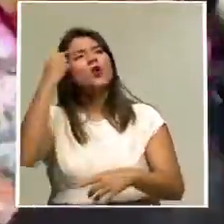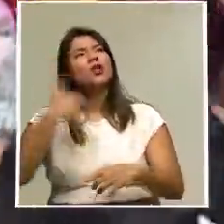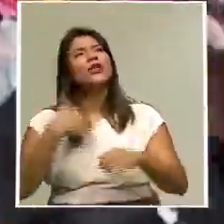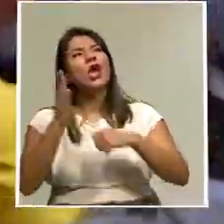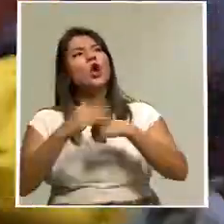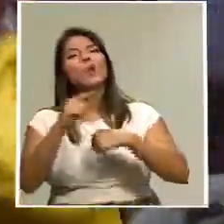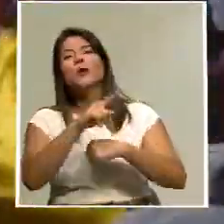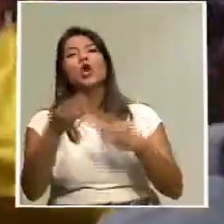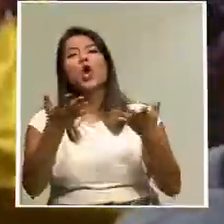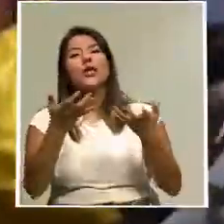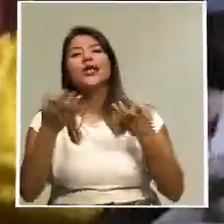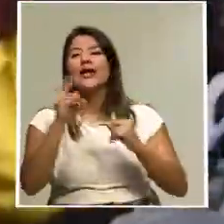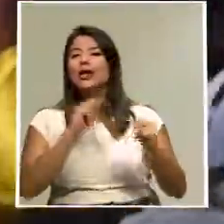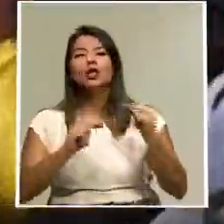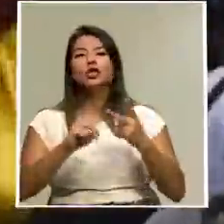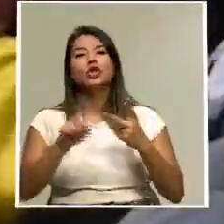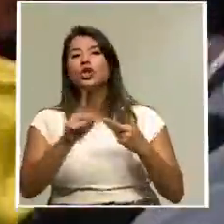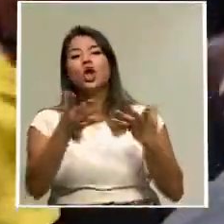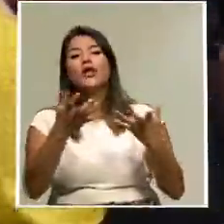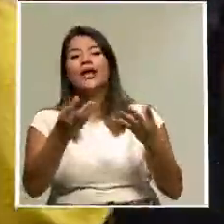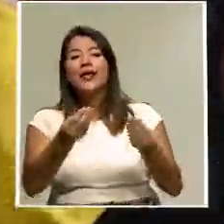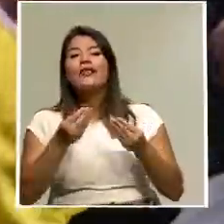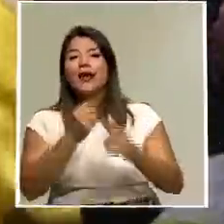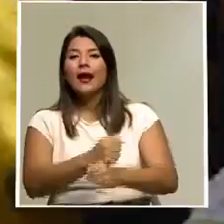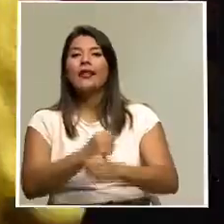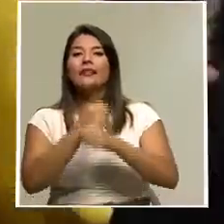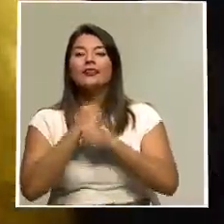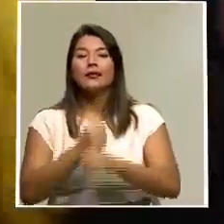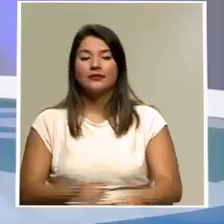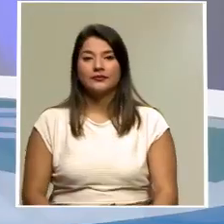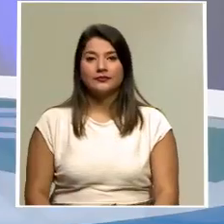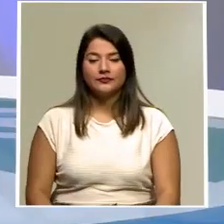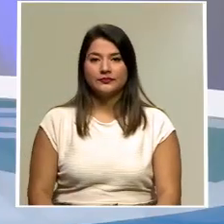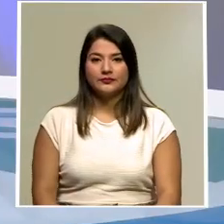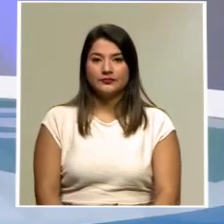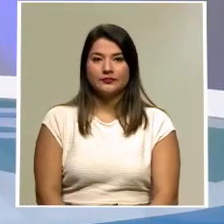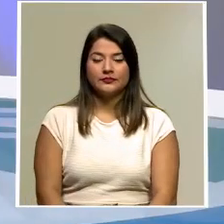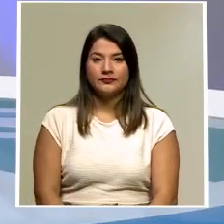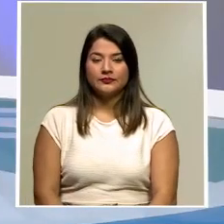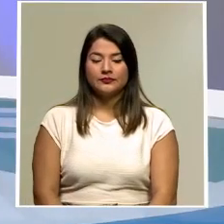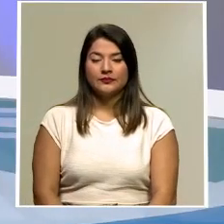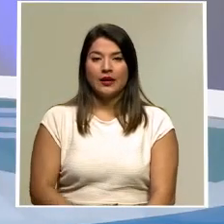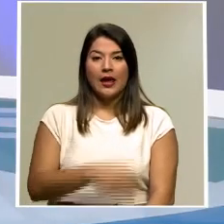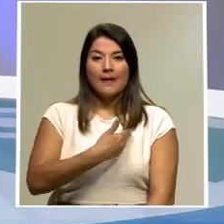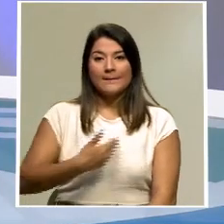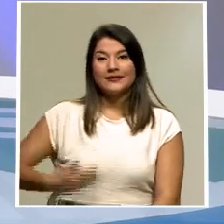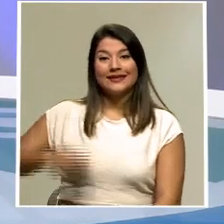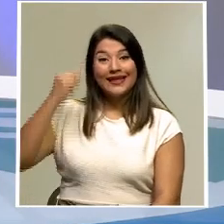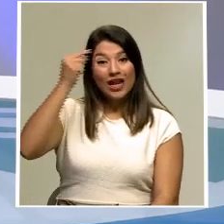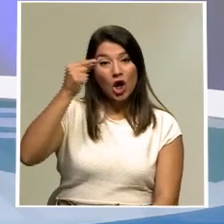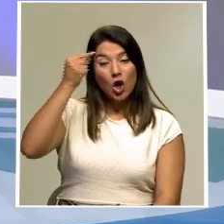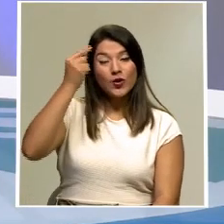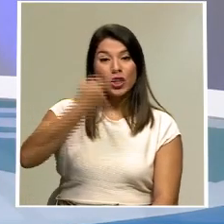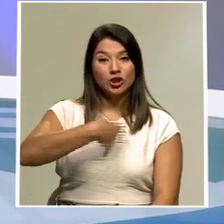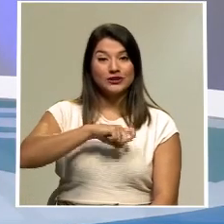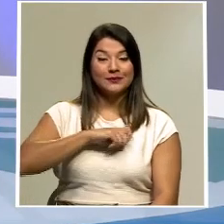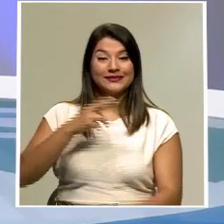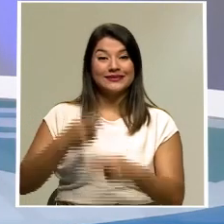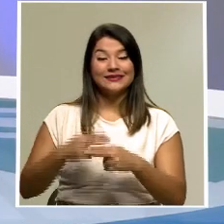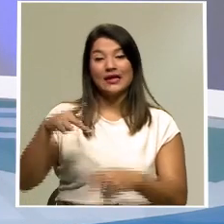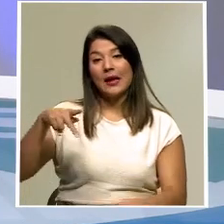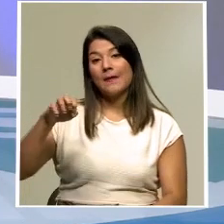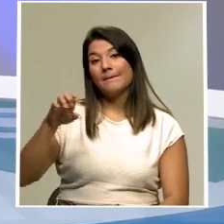querer negociar ni brindar garantías para las protestas sociales. El presidente del gobierno español, Pedro